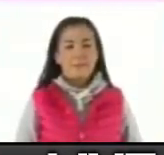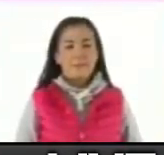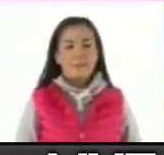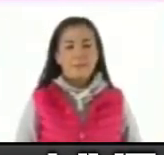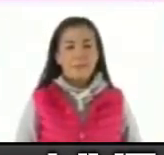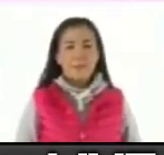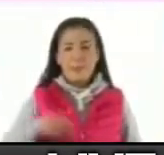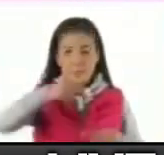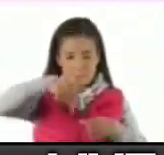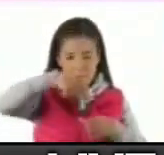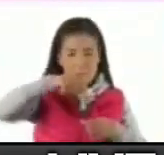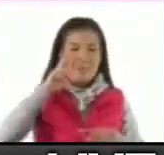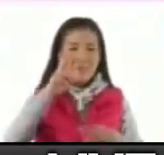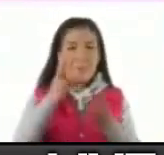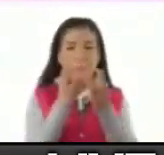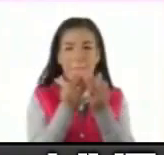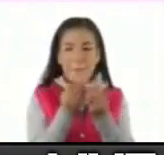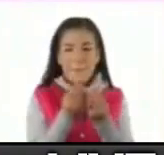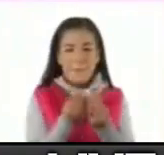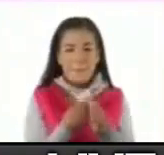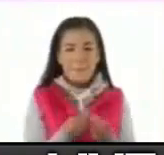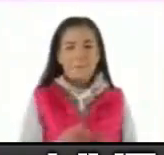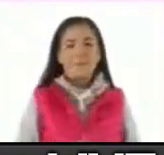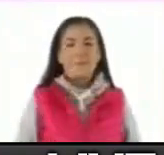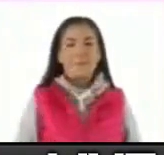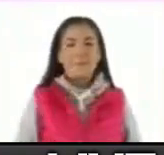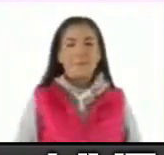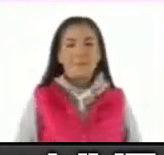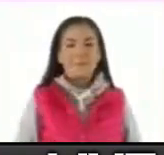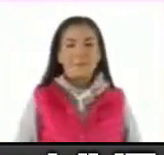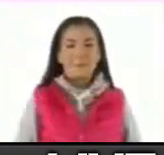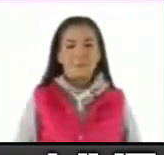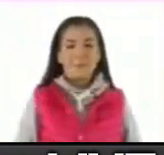Agitamos un poco para que se disuelva el soluto en el solvente.